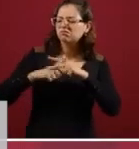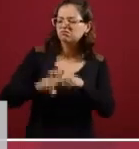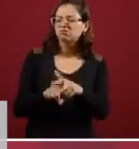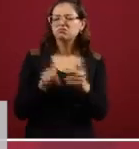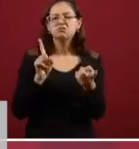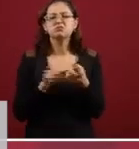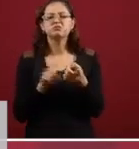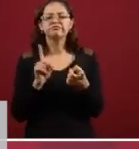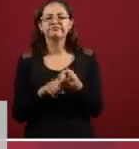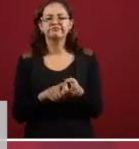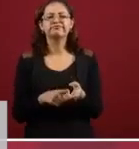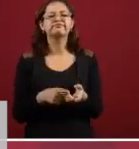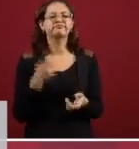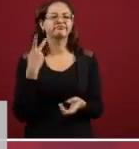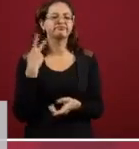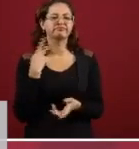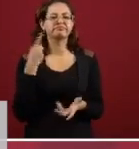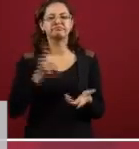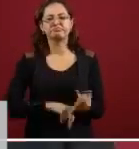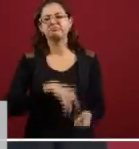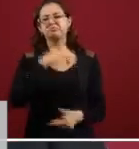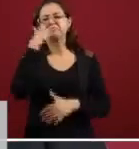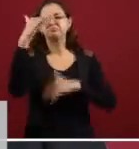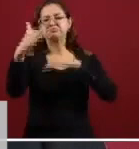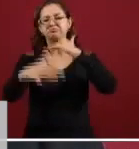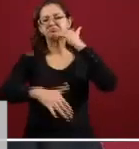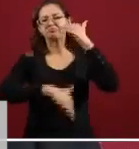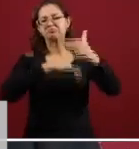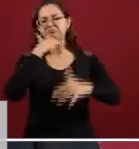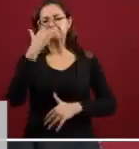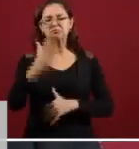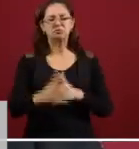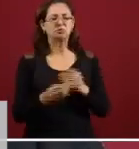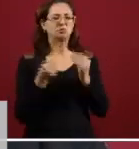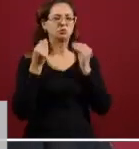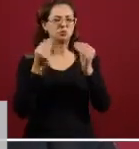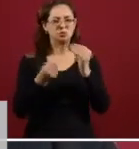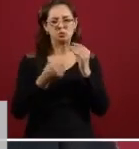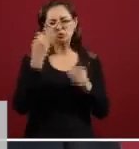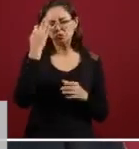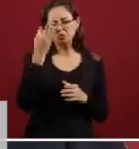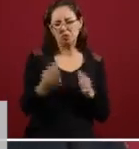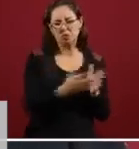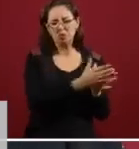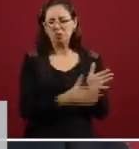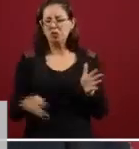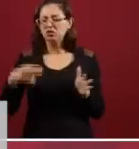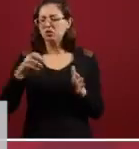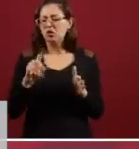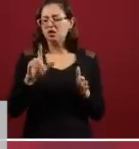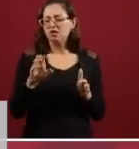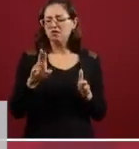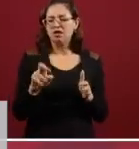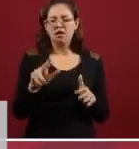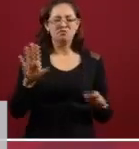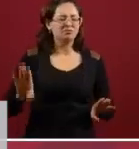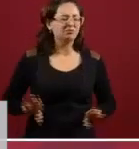por la corrupción política que imperó en el periodo neoliberal.